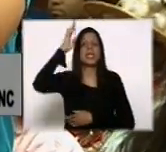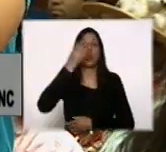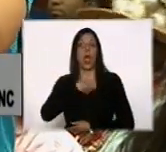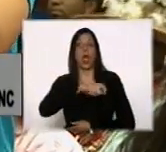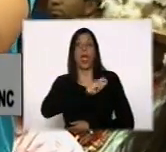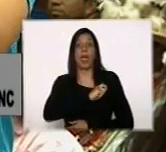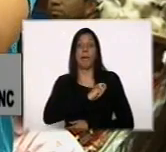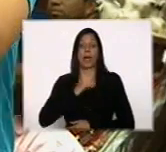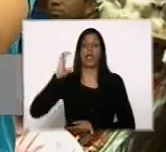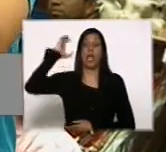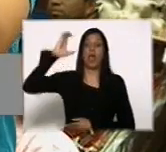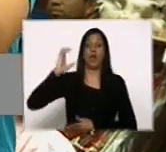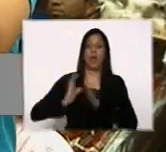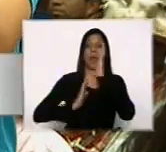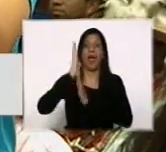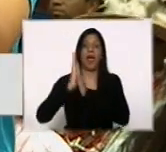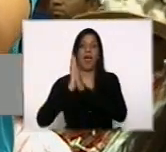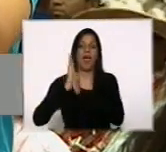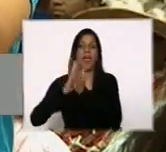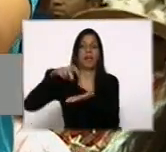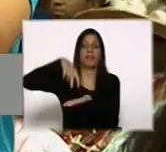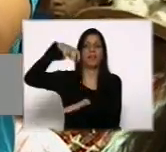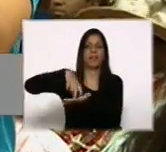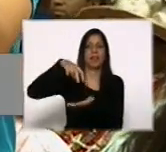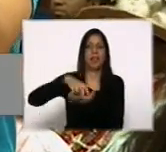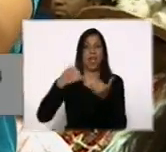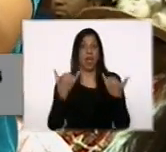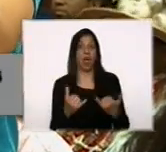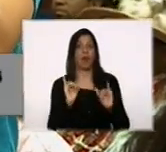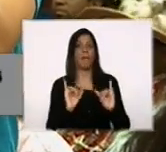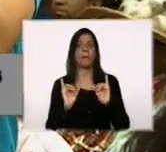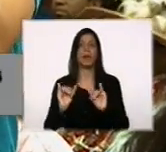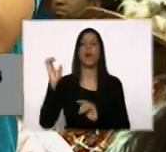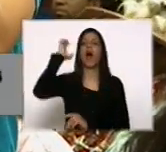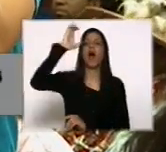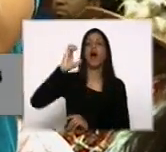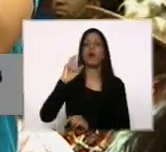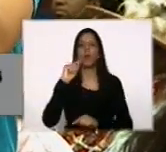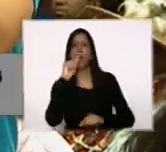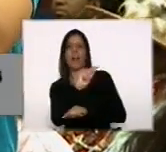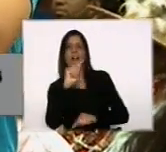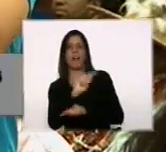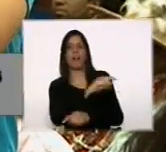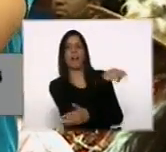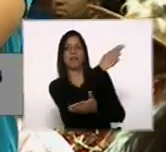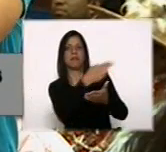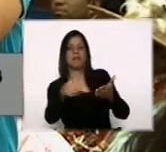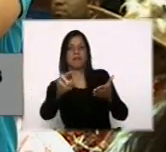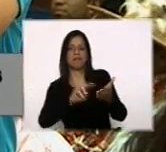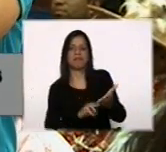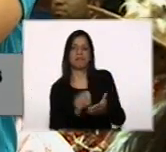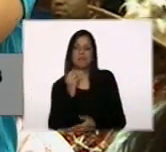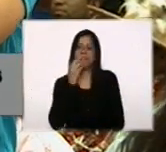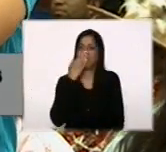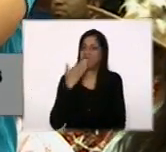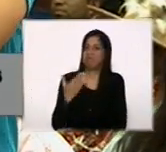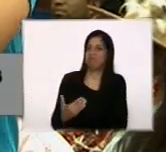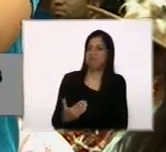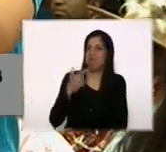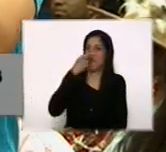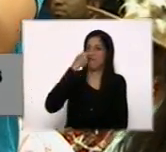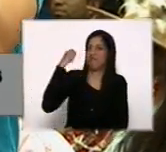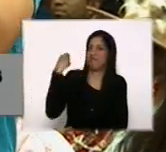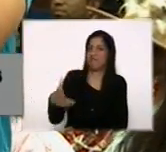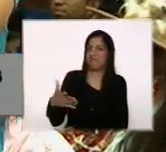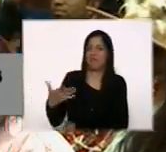nos agreden con unas sanciones financieras balurdas, y me disculpa la expresión, pero así son,